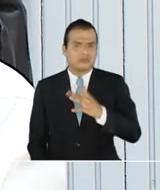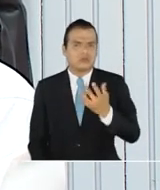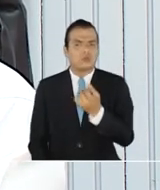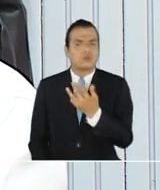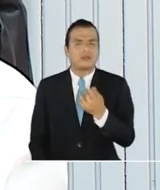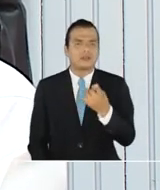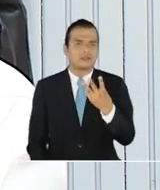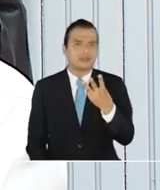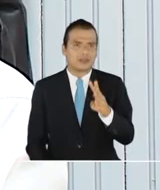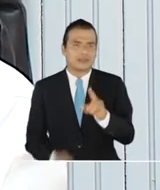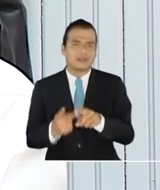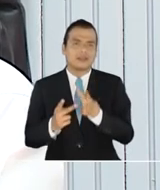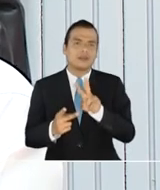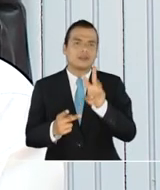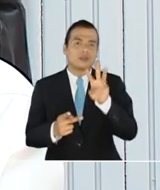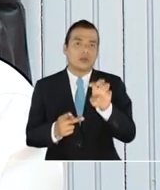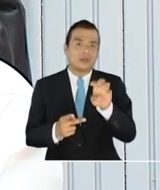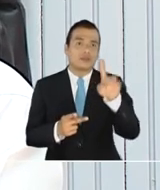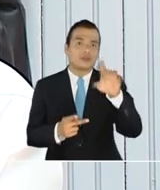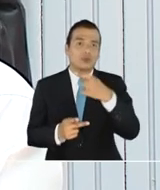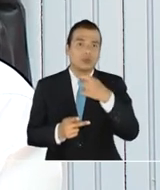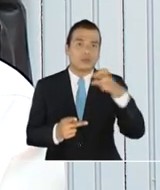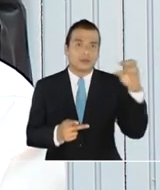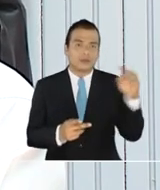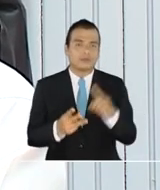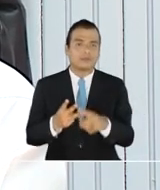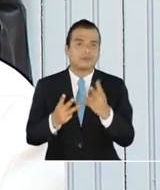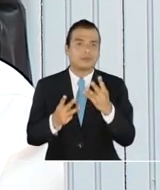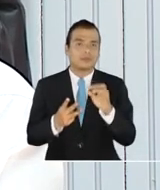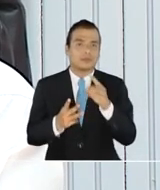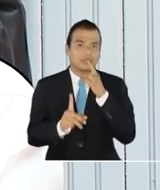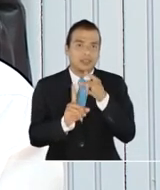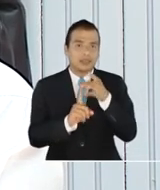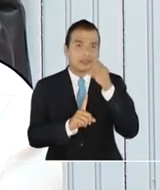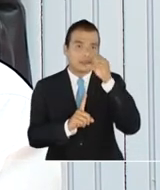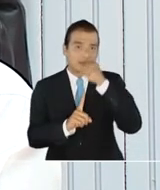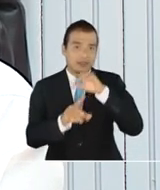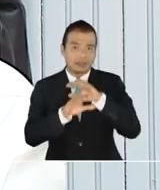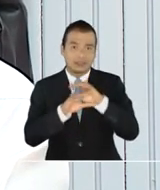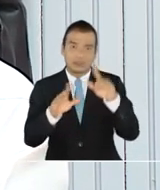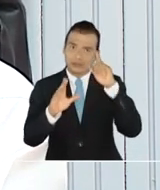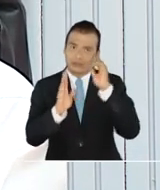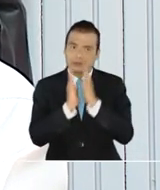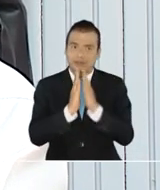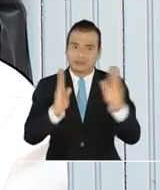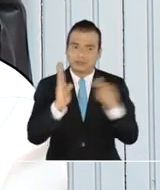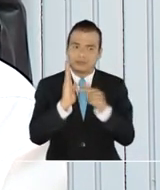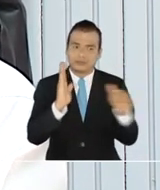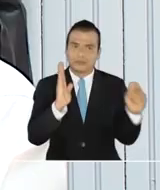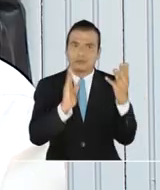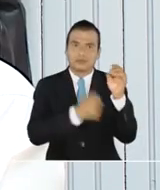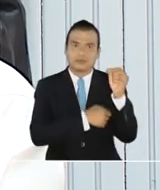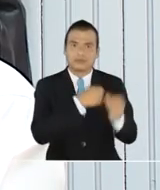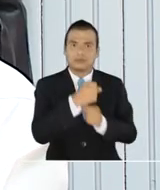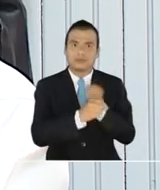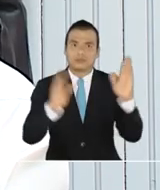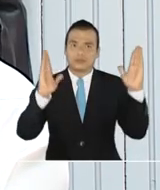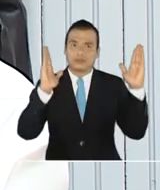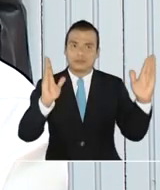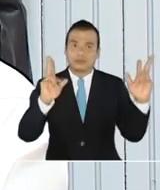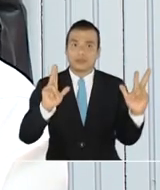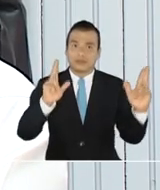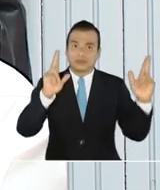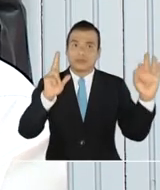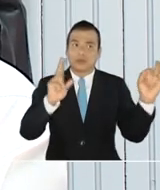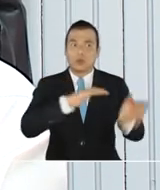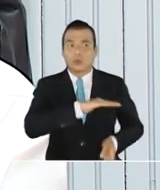tenemos que entender es si ese proceso termina ahí o si ese proceso continúa y para continuar se